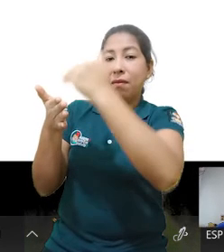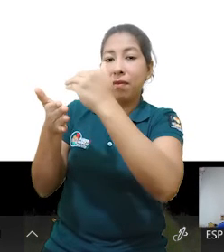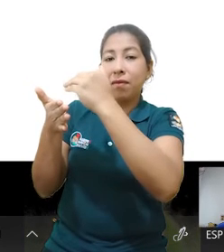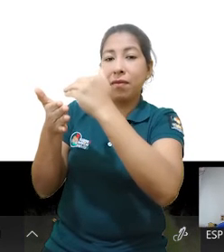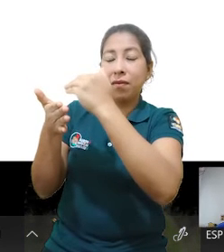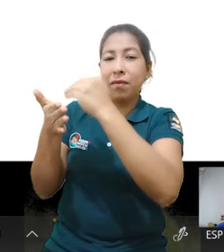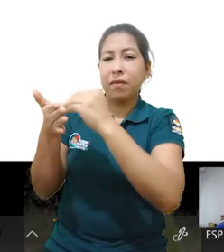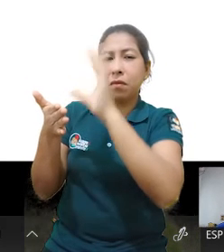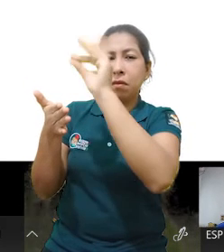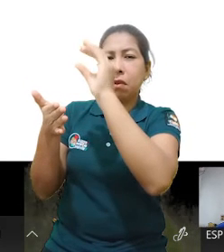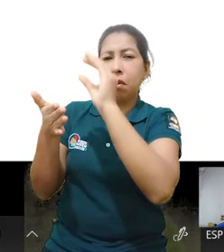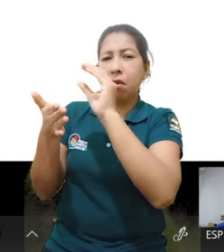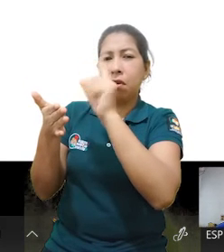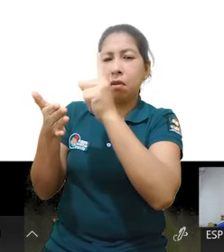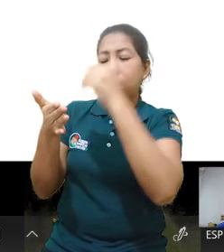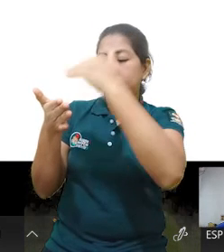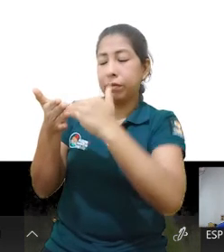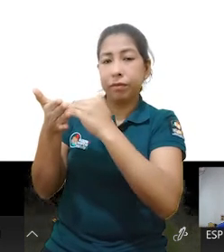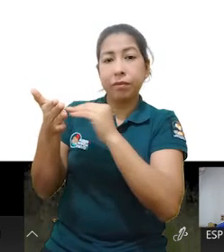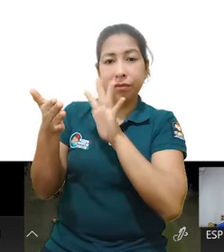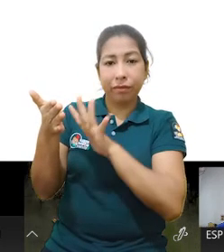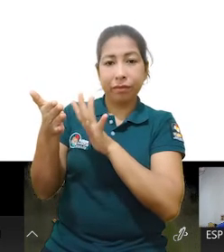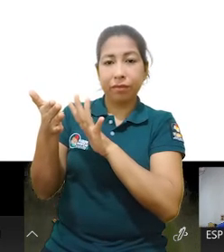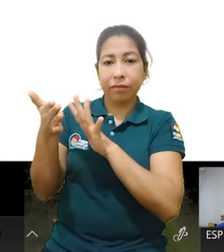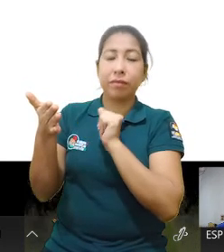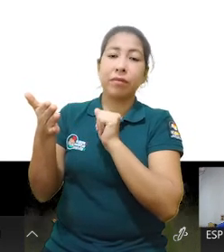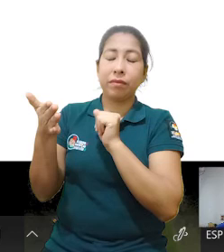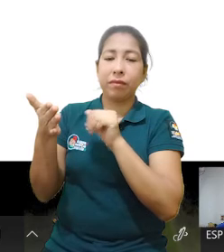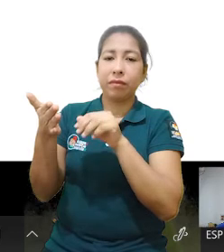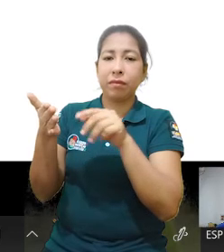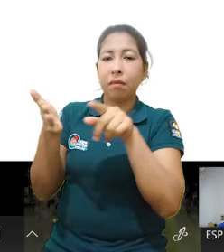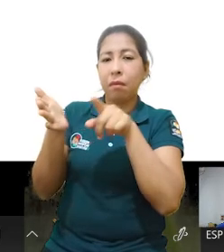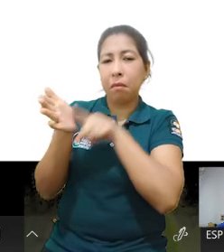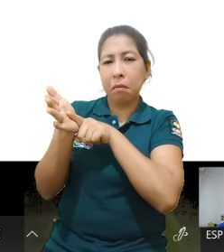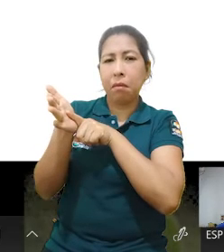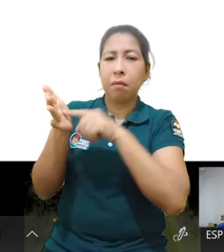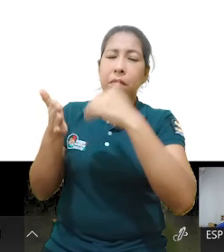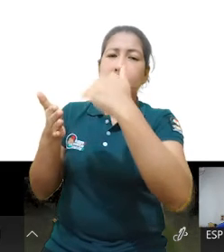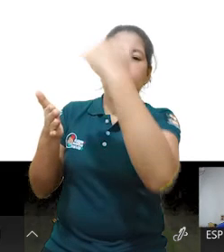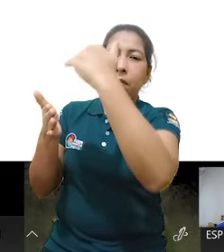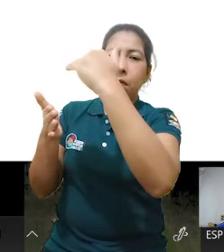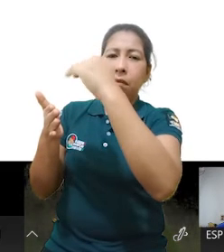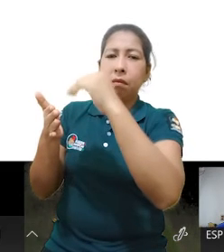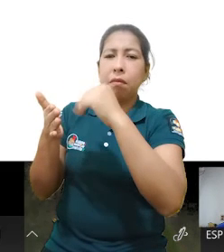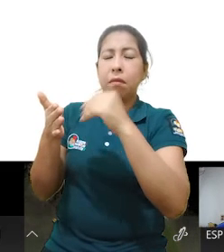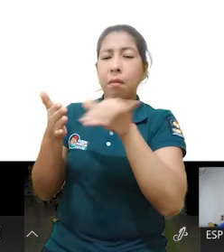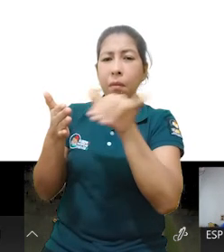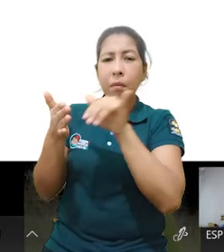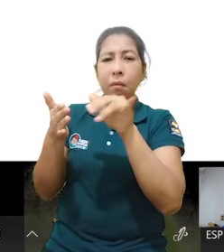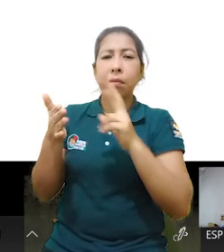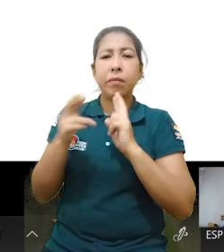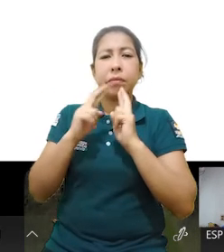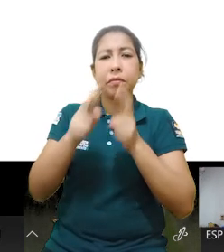argumento 81, menos logaritmo en base 5 del argumento 25. Anotamos igual,